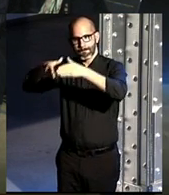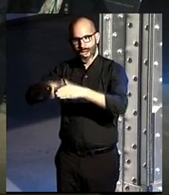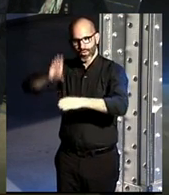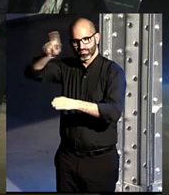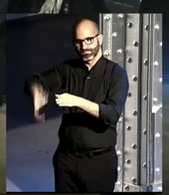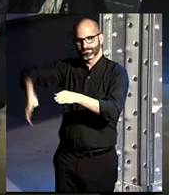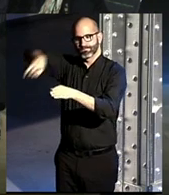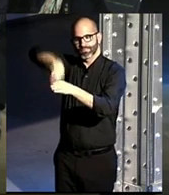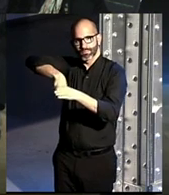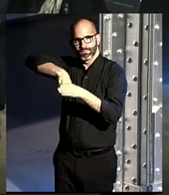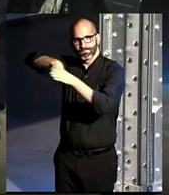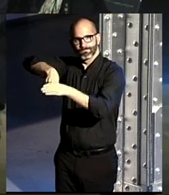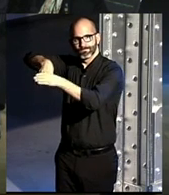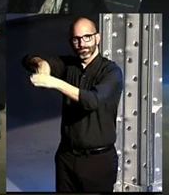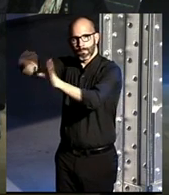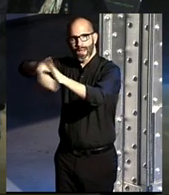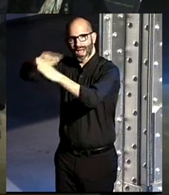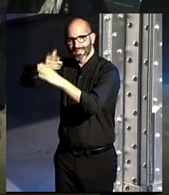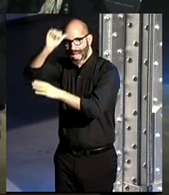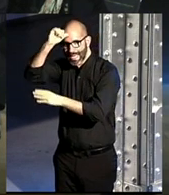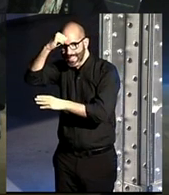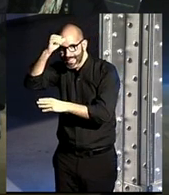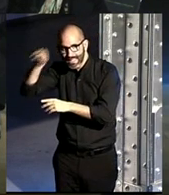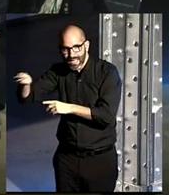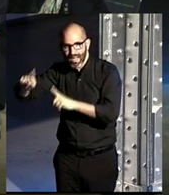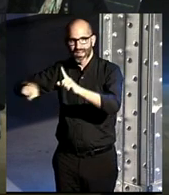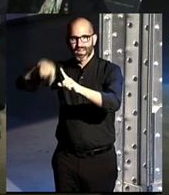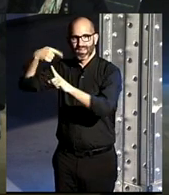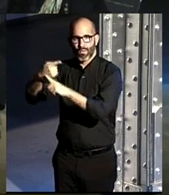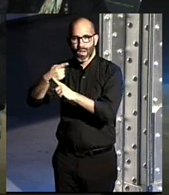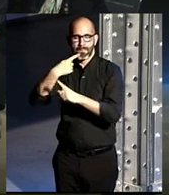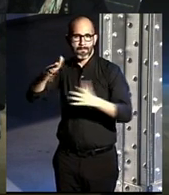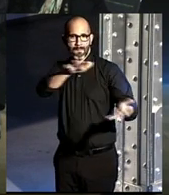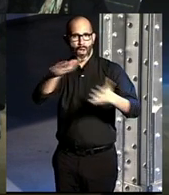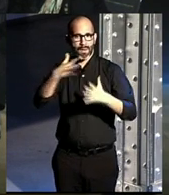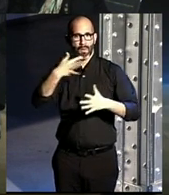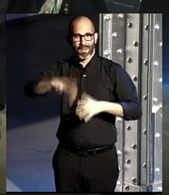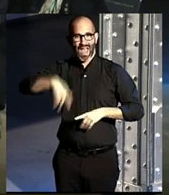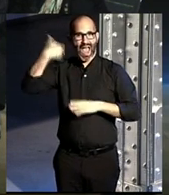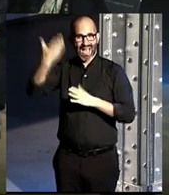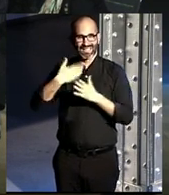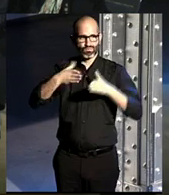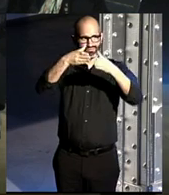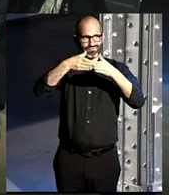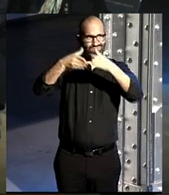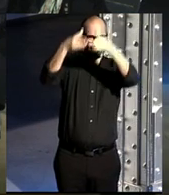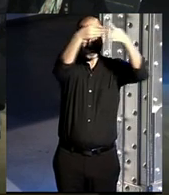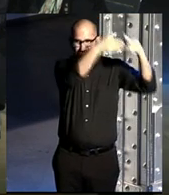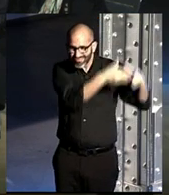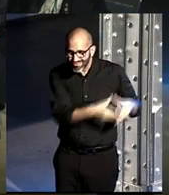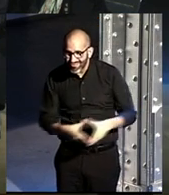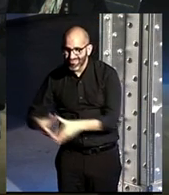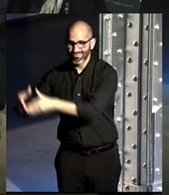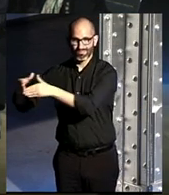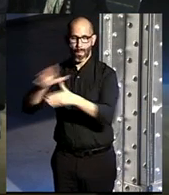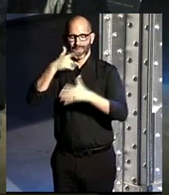3 meses para ir de Londres a Bombay, se iba en un mes, pongamos, o 15 días, no lo sé. Así, había